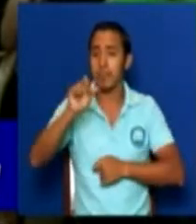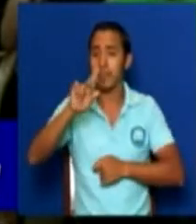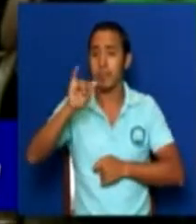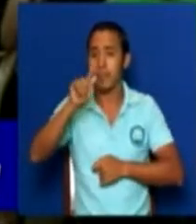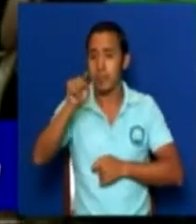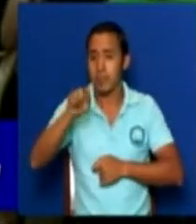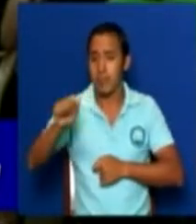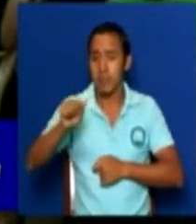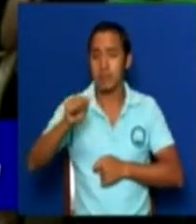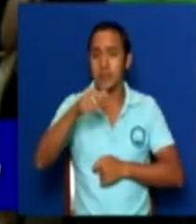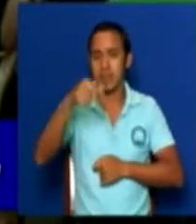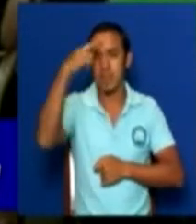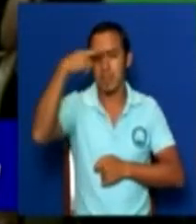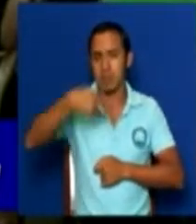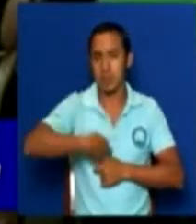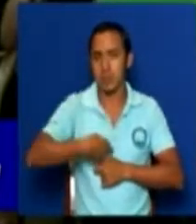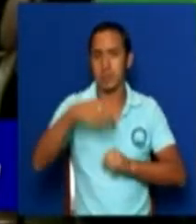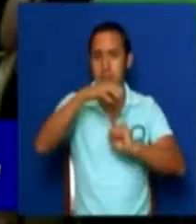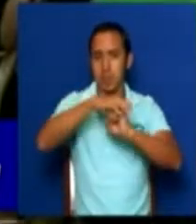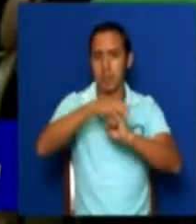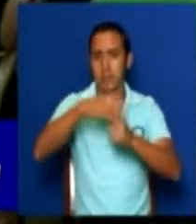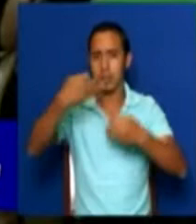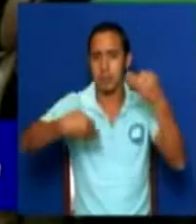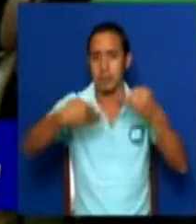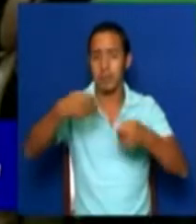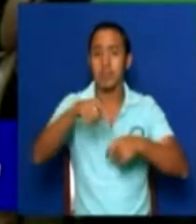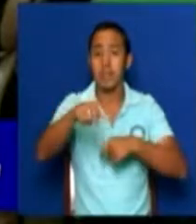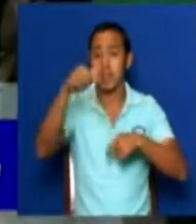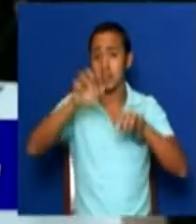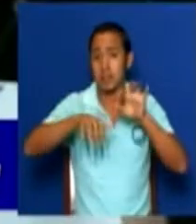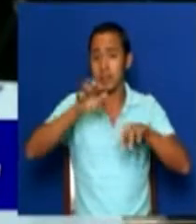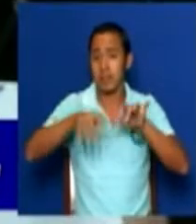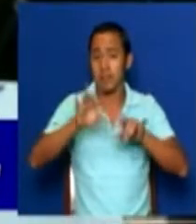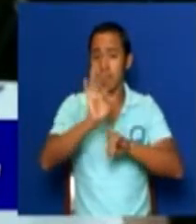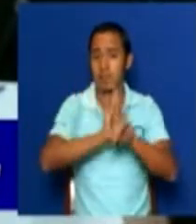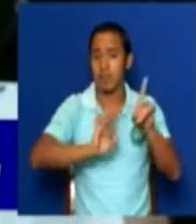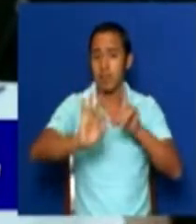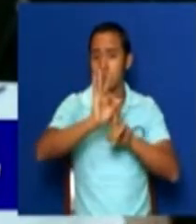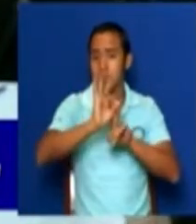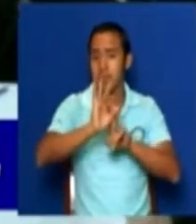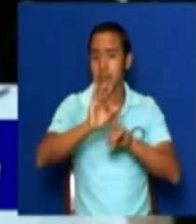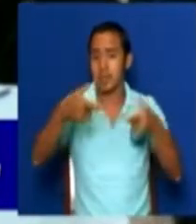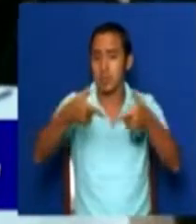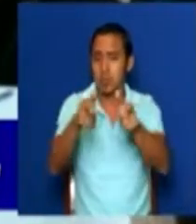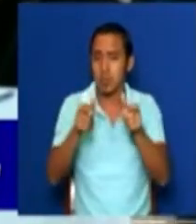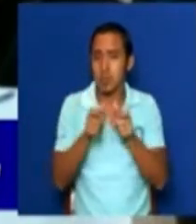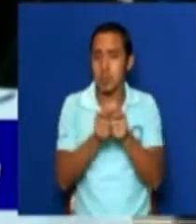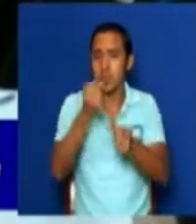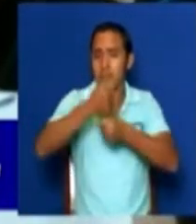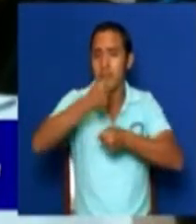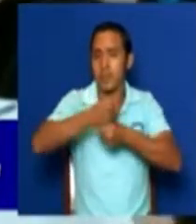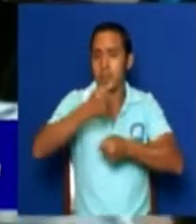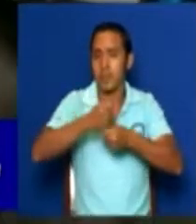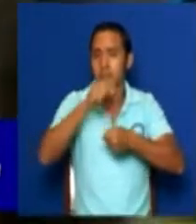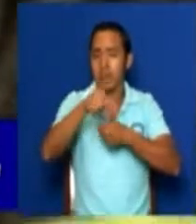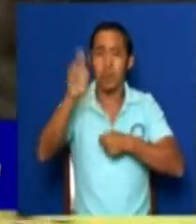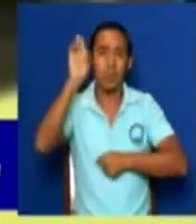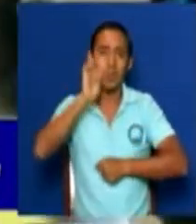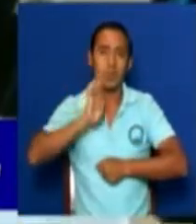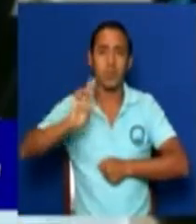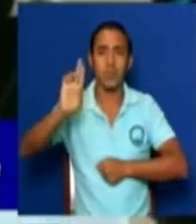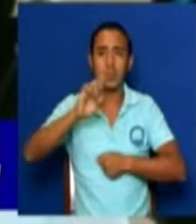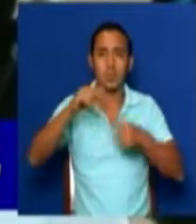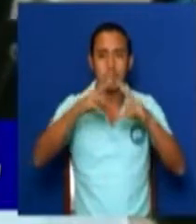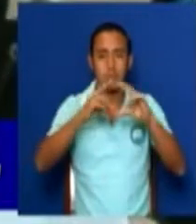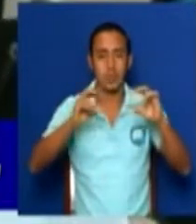Asuntos Laborales y Gremiales, y a su vez secretaria general de la Federación de Sindicatos Trabajadores Universitarios de